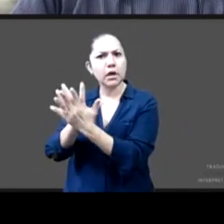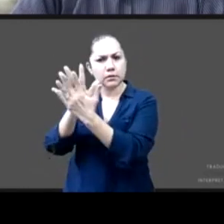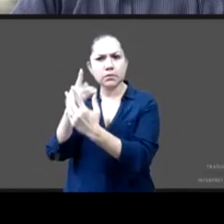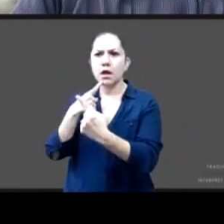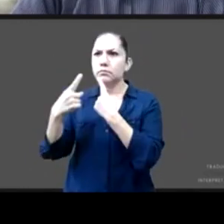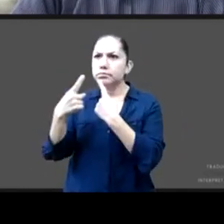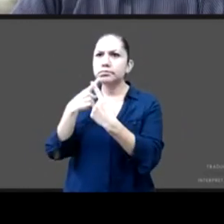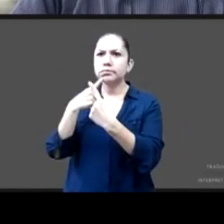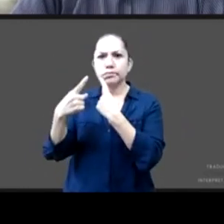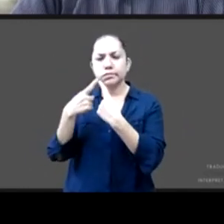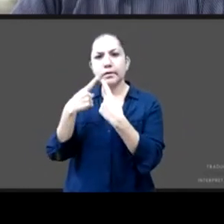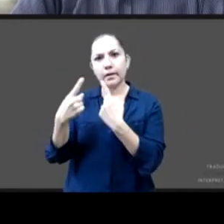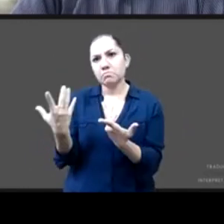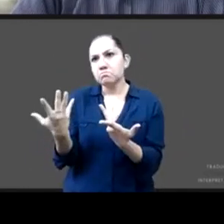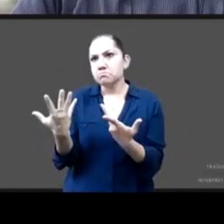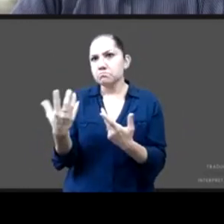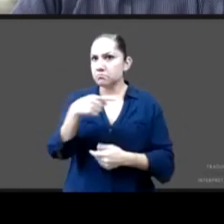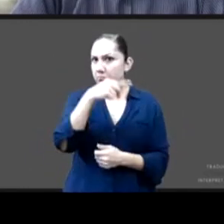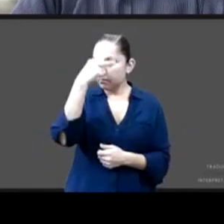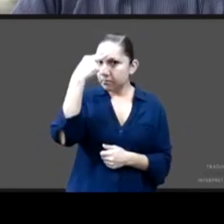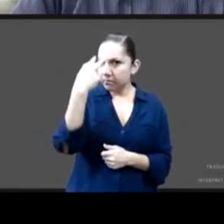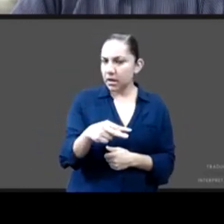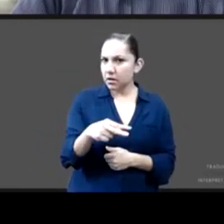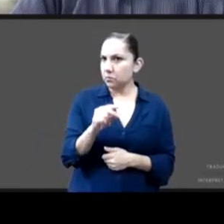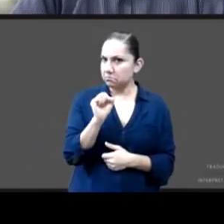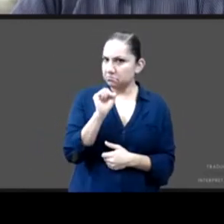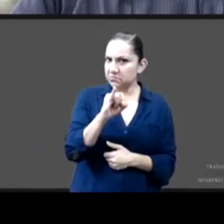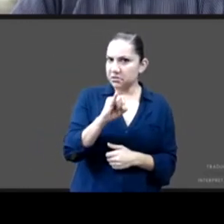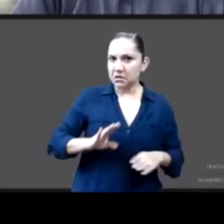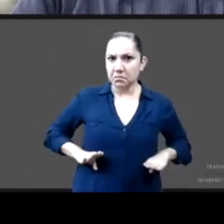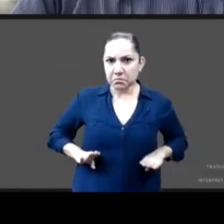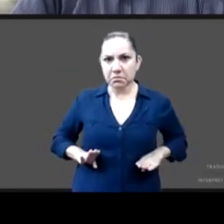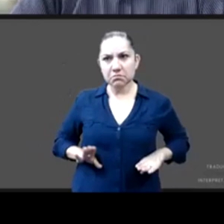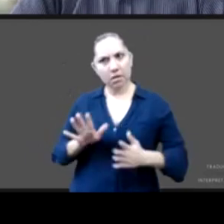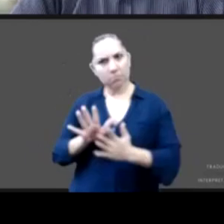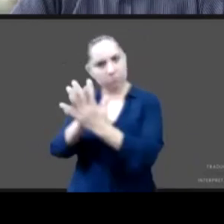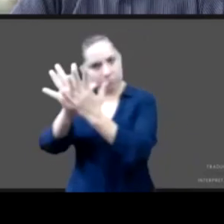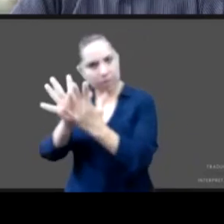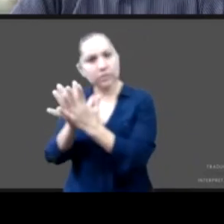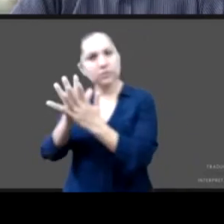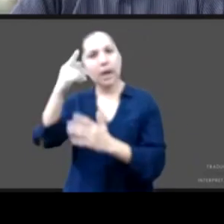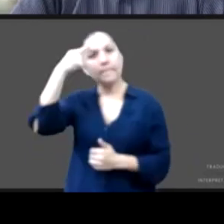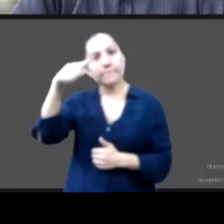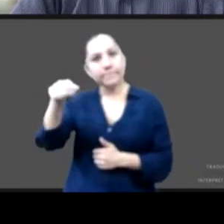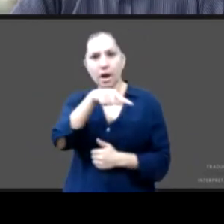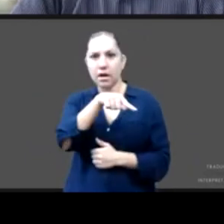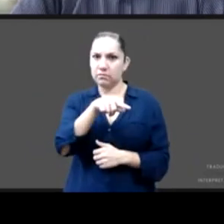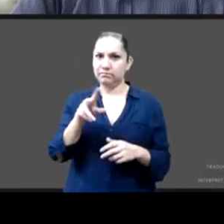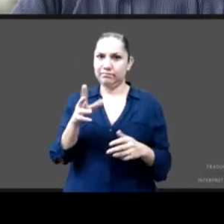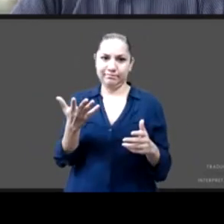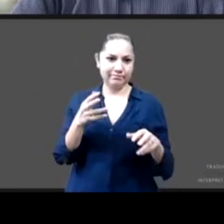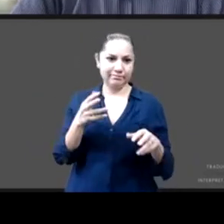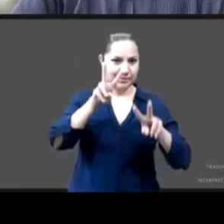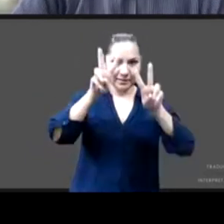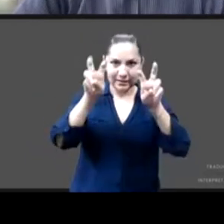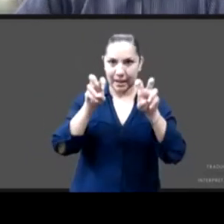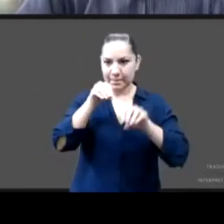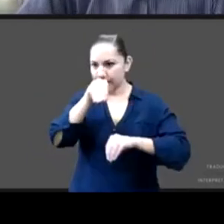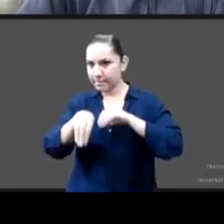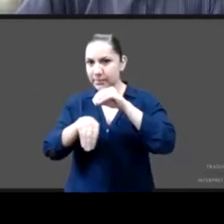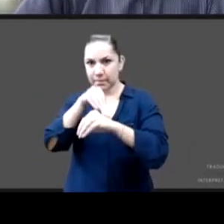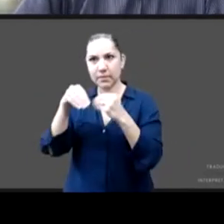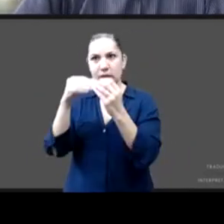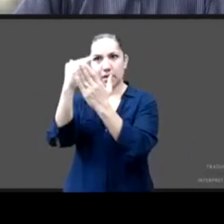digamos, asertivo en el tema de tratar de incidir en estas decisiones dentro del seno de Naciones